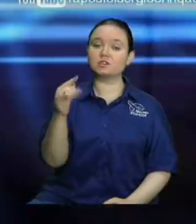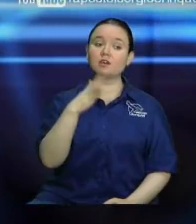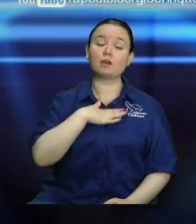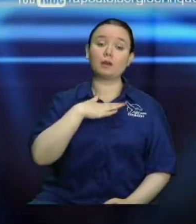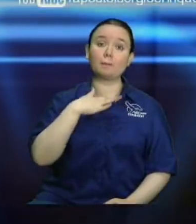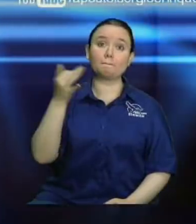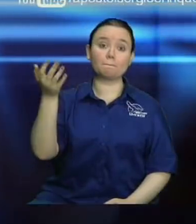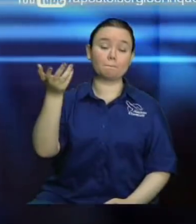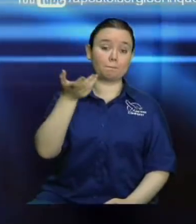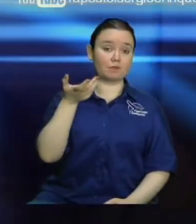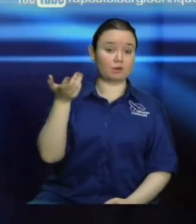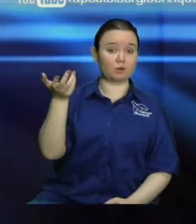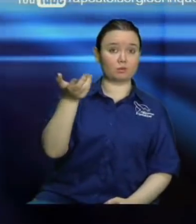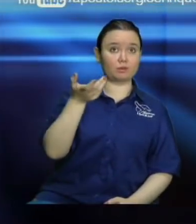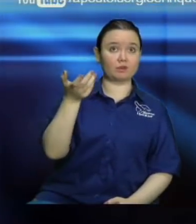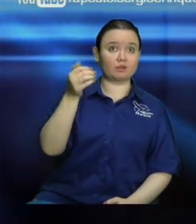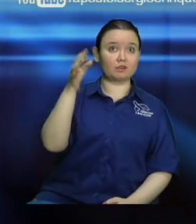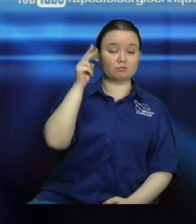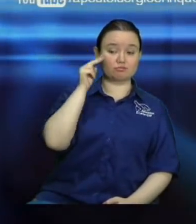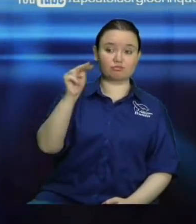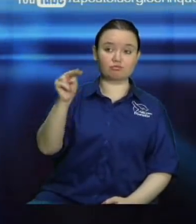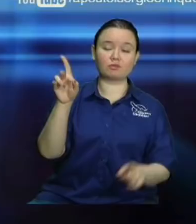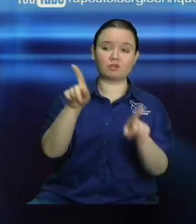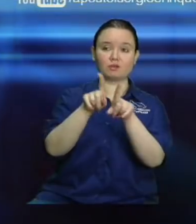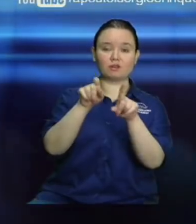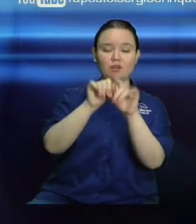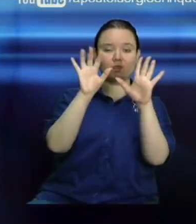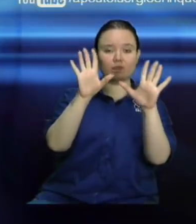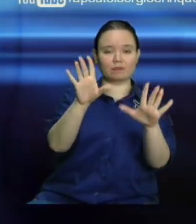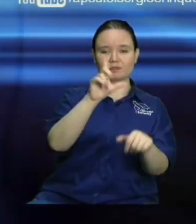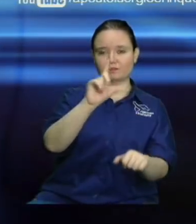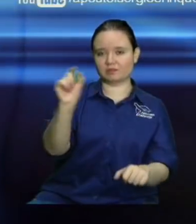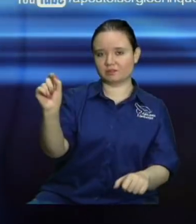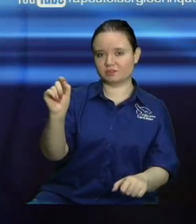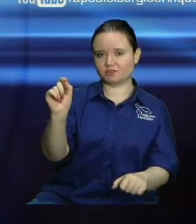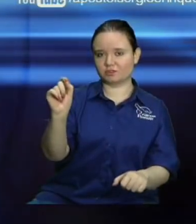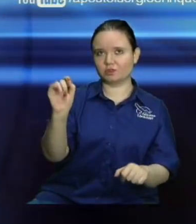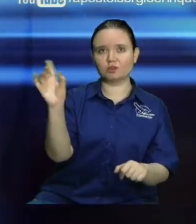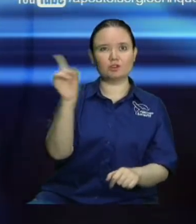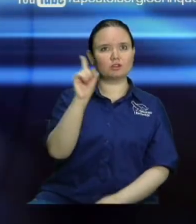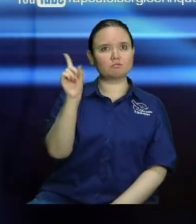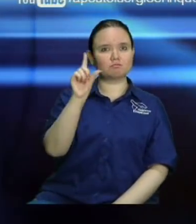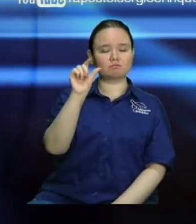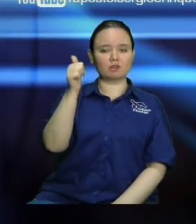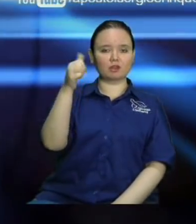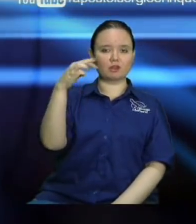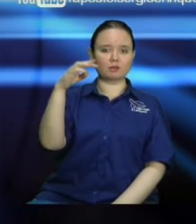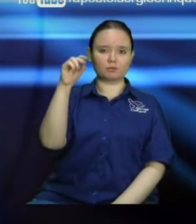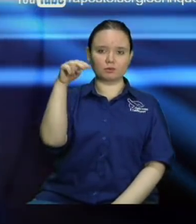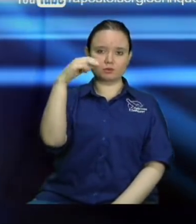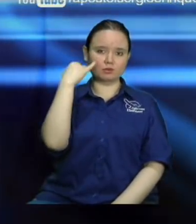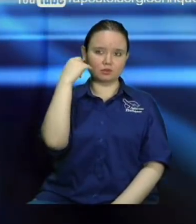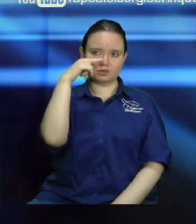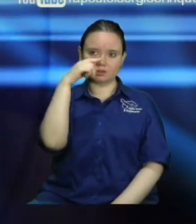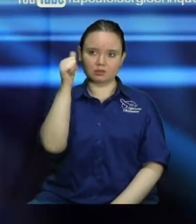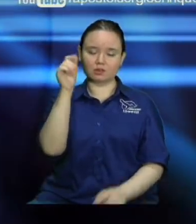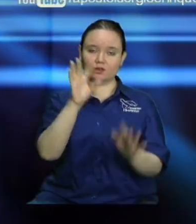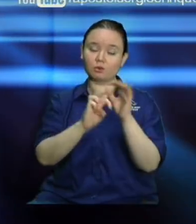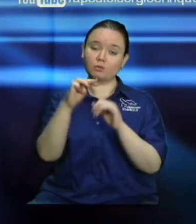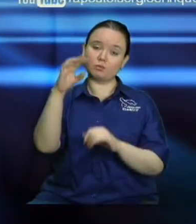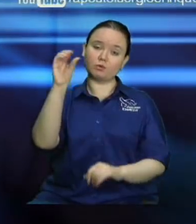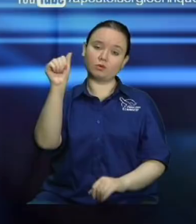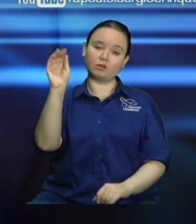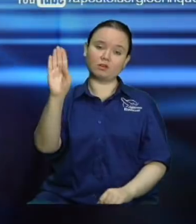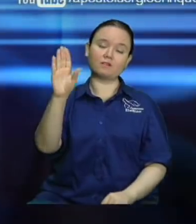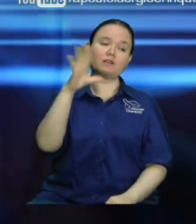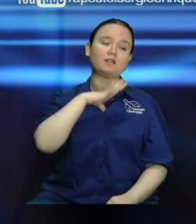en la asamblea del Señor hasta la décima generación. Ningún amonita ni moabita, porque se